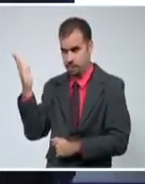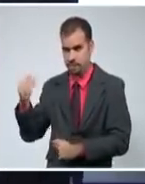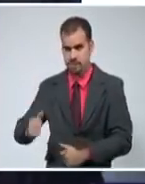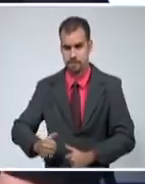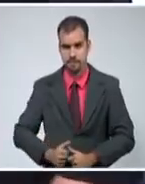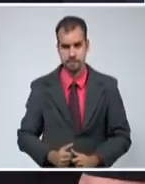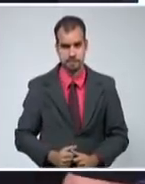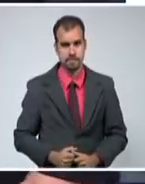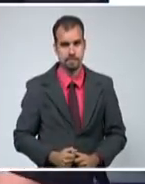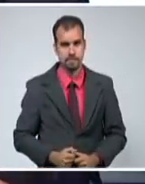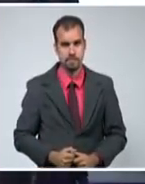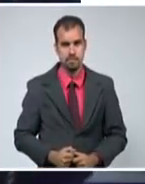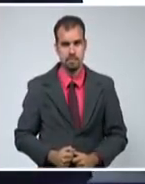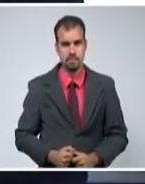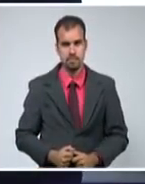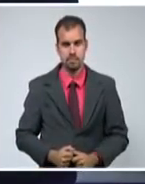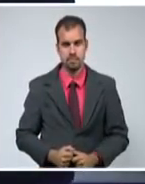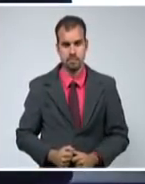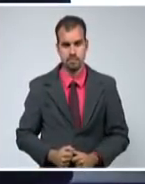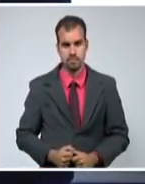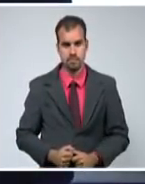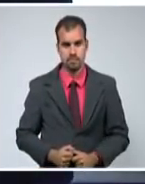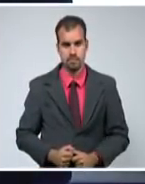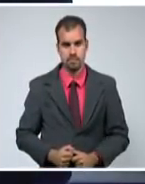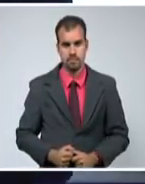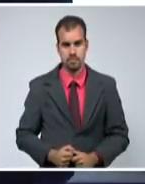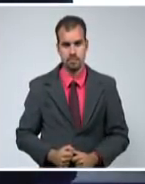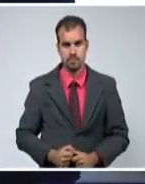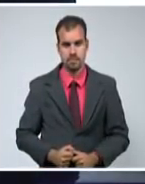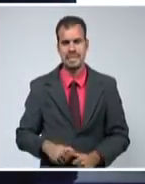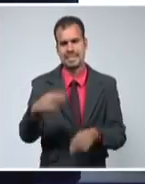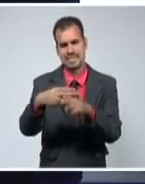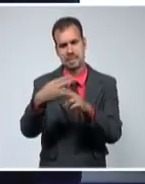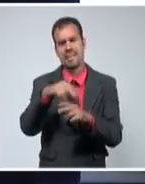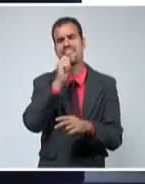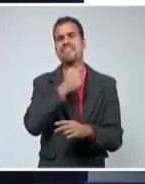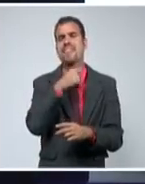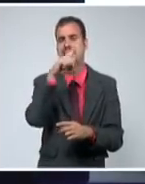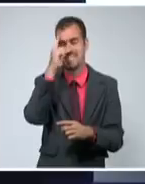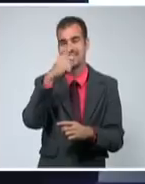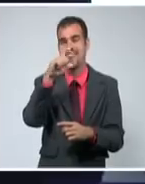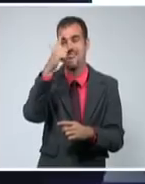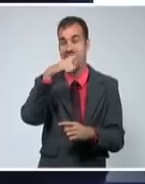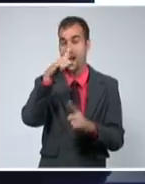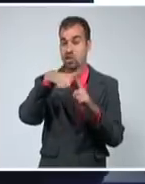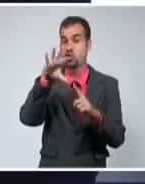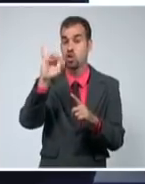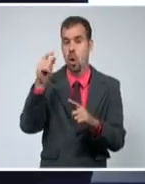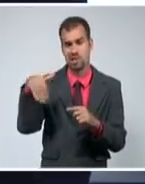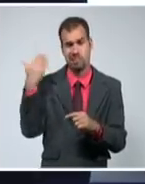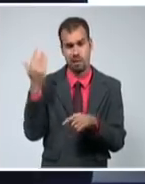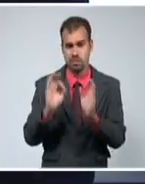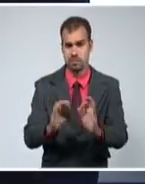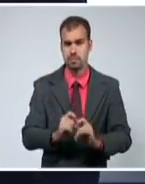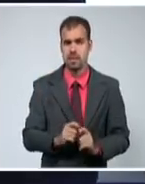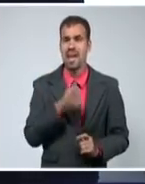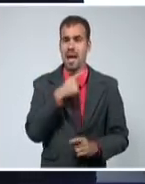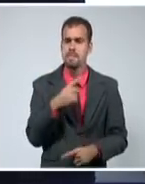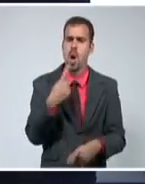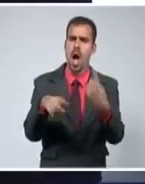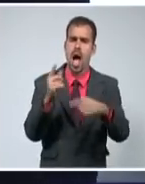bueno el desacato en este caso vamos vamos a hablar del desacato el que amenace calumnie y difame insulte injuria o de cualquier modo